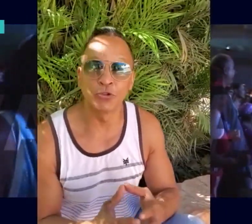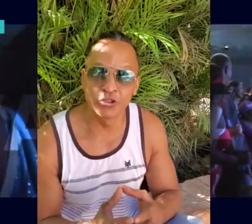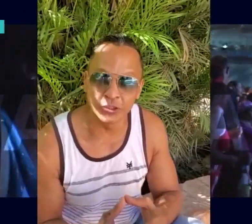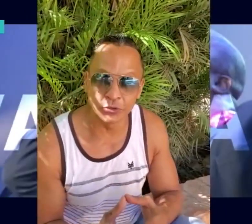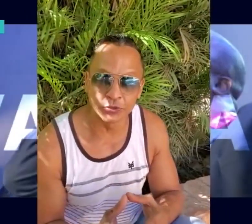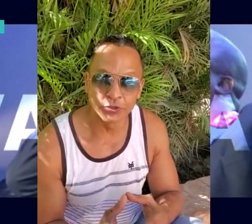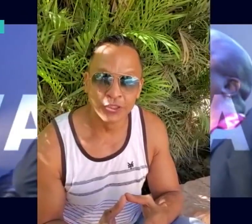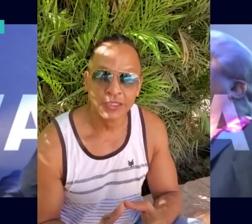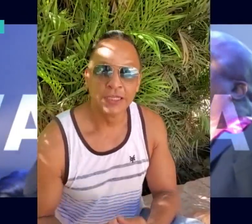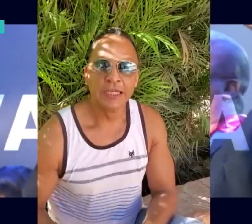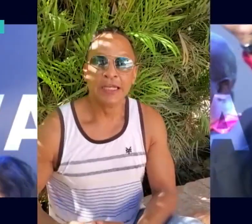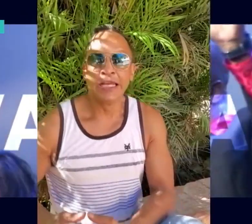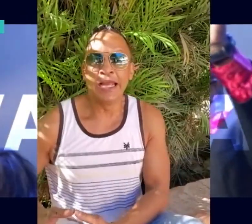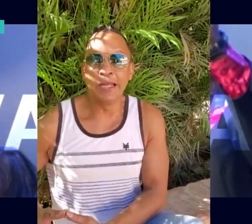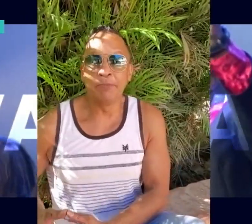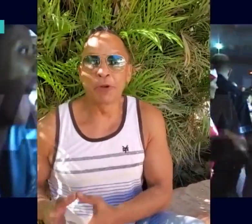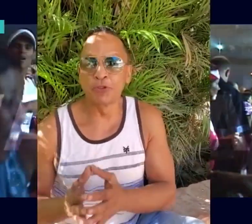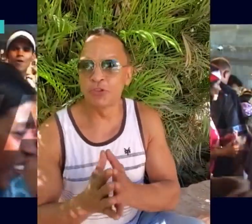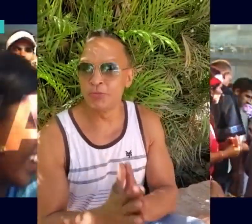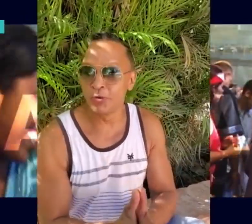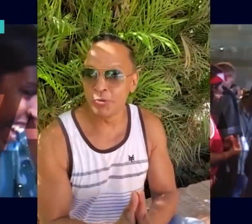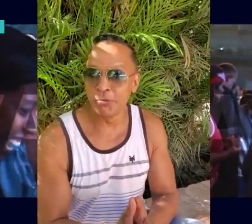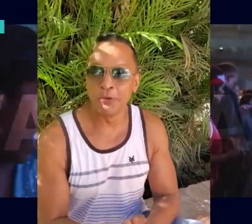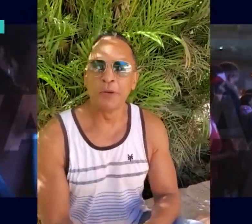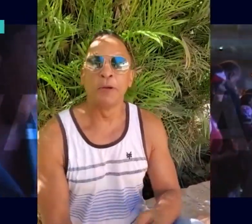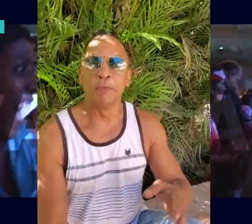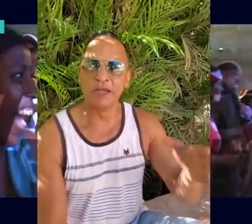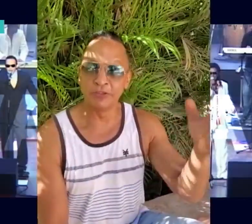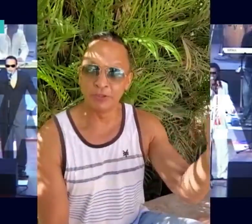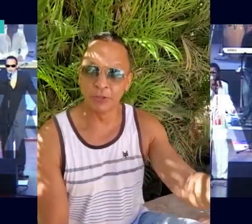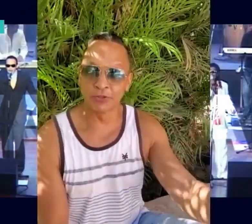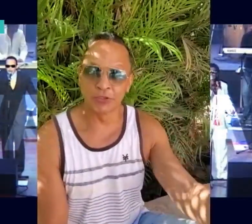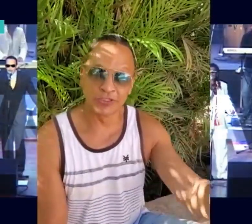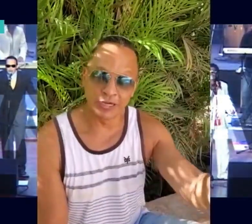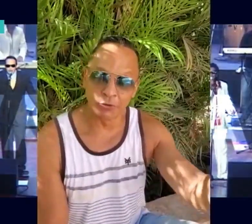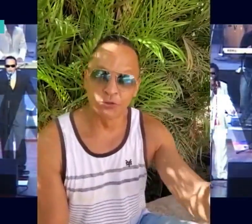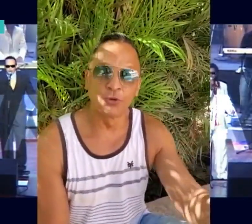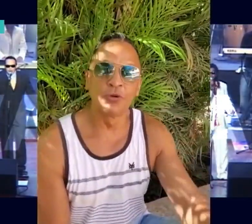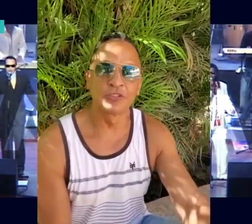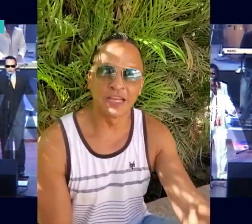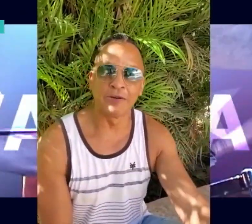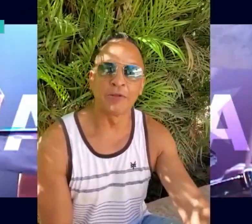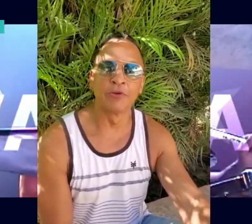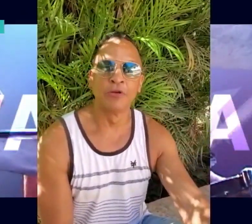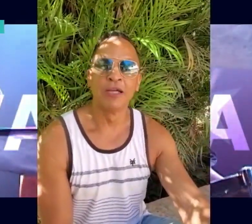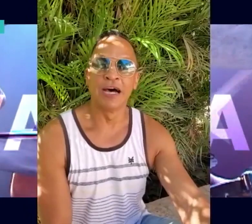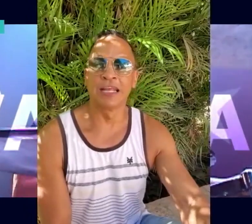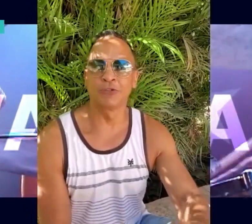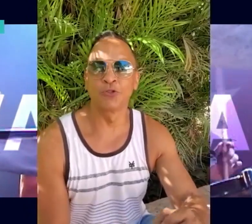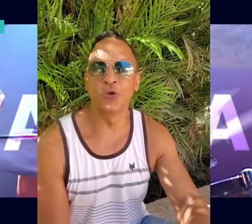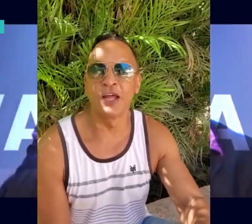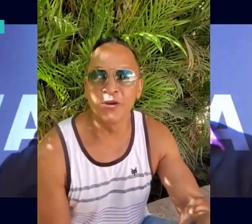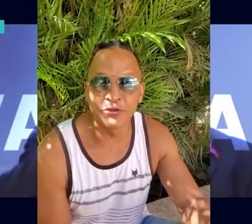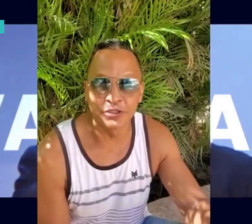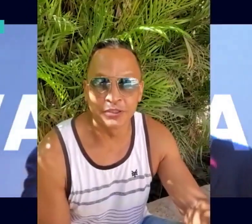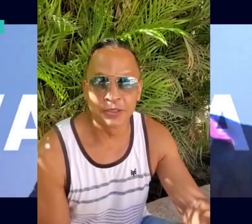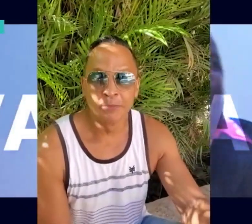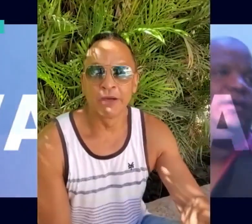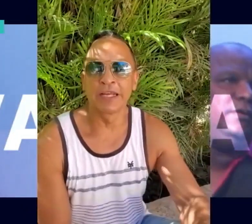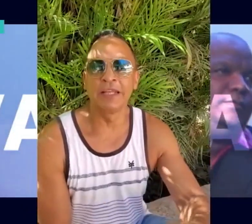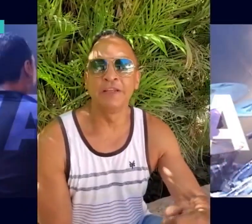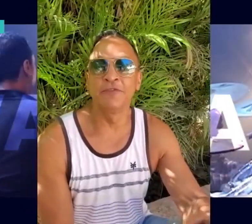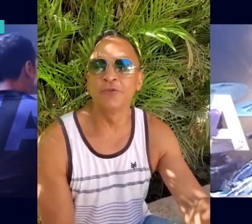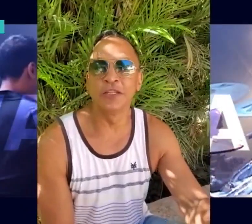vida con los ticos. El próximo 22 de agosto, sábado, a las 8 de la